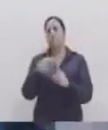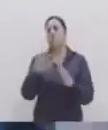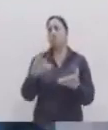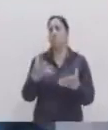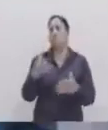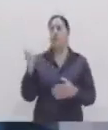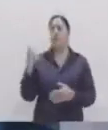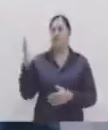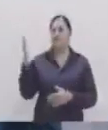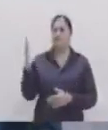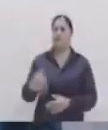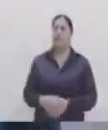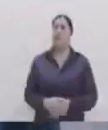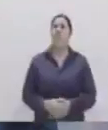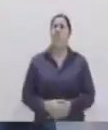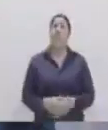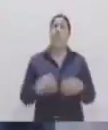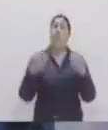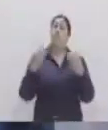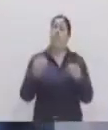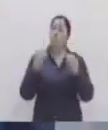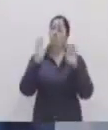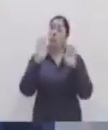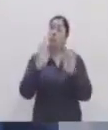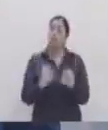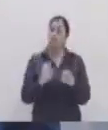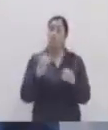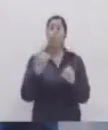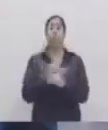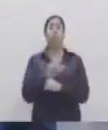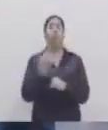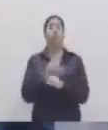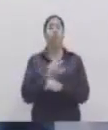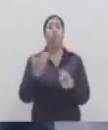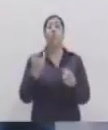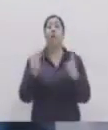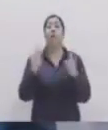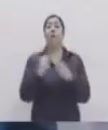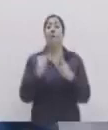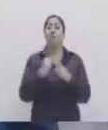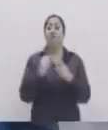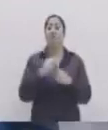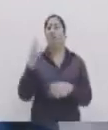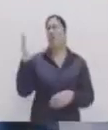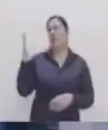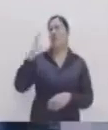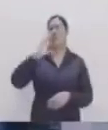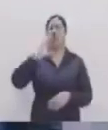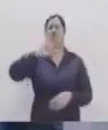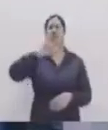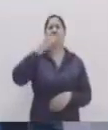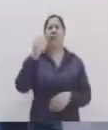o las cargas de valencia. Muchos autores pues utilizan el término carga de valencia